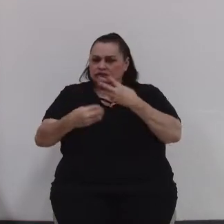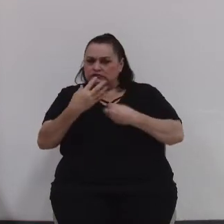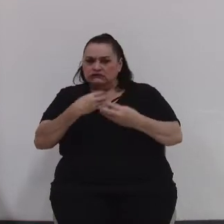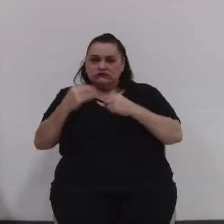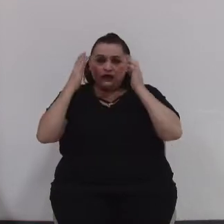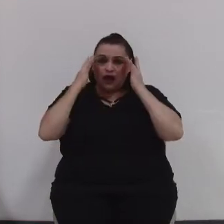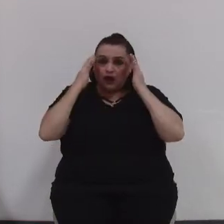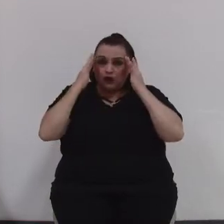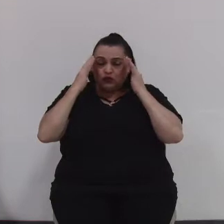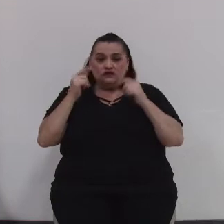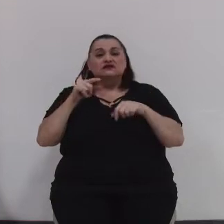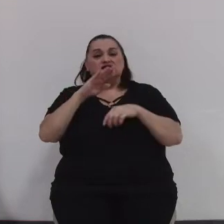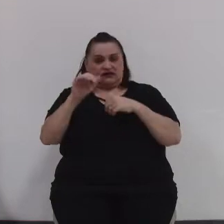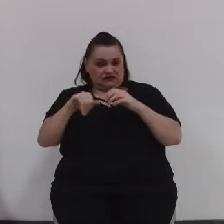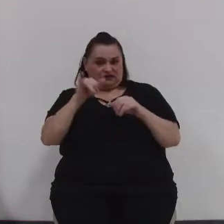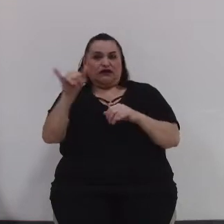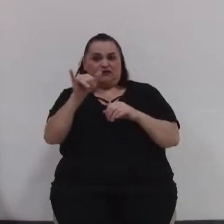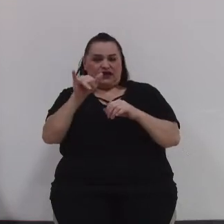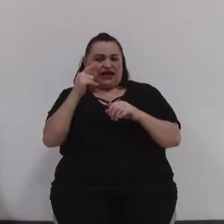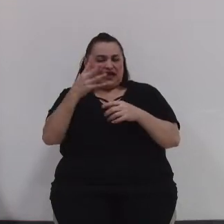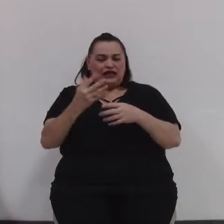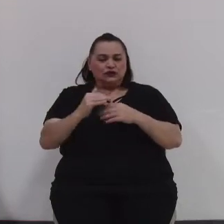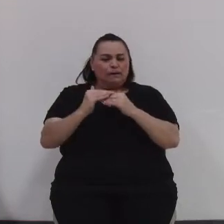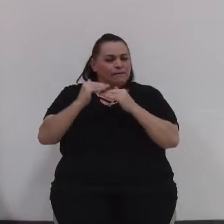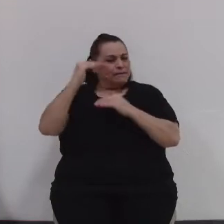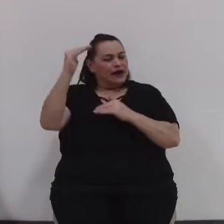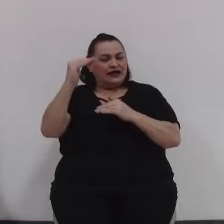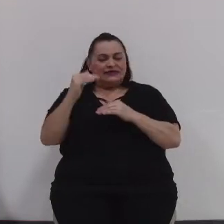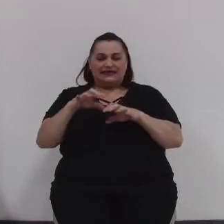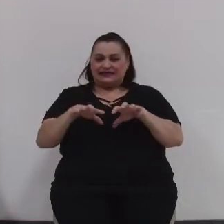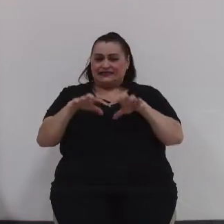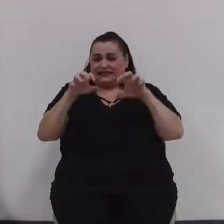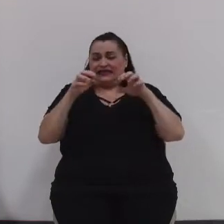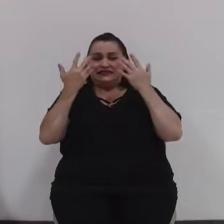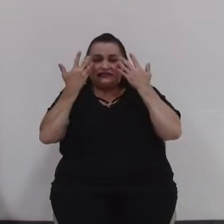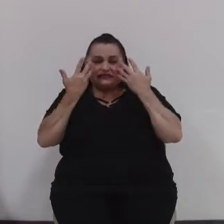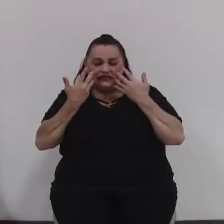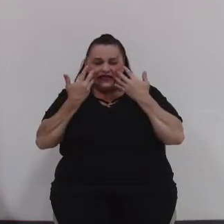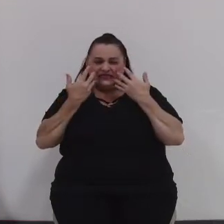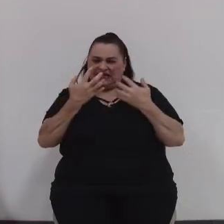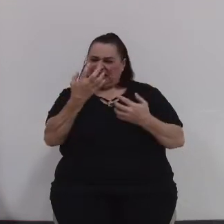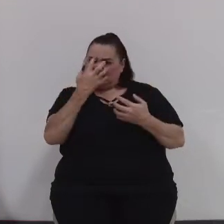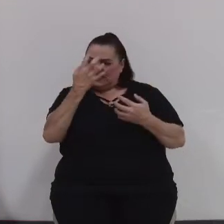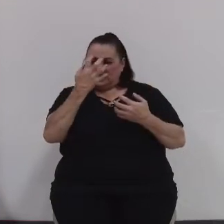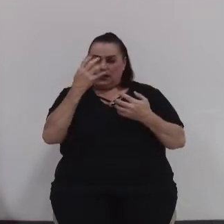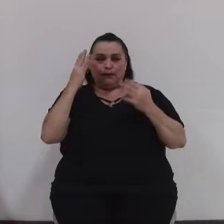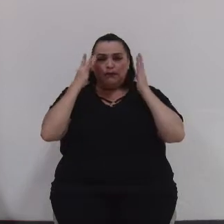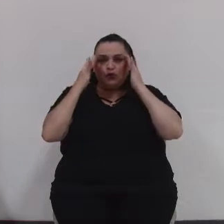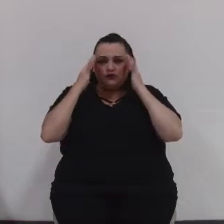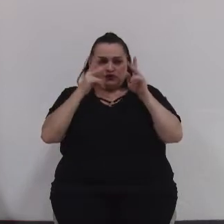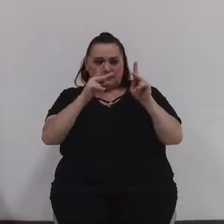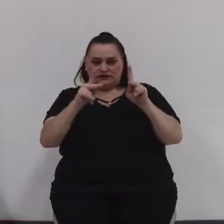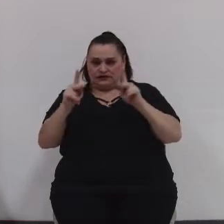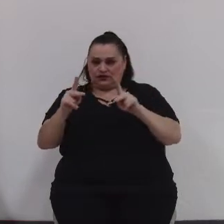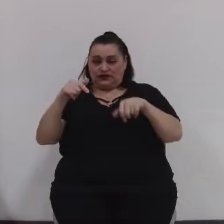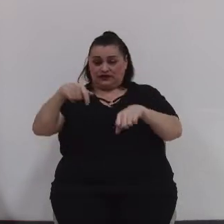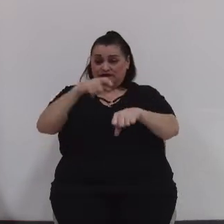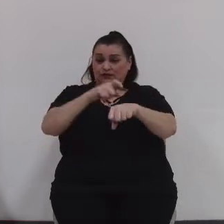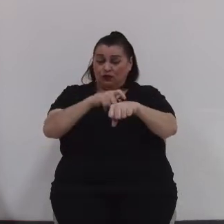Ya en los últimos 10 años se han incrementado los sentimientos de estrés, tristeza, ira y preocupación en las personas, que en estos momentos